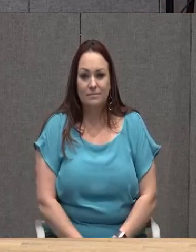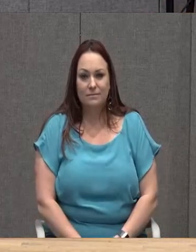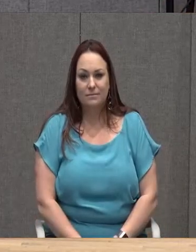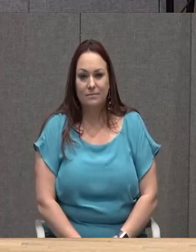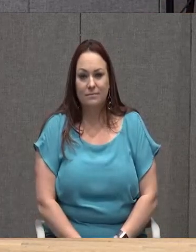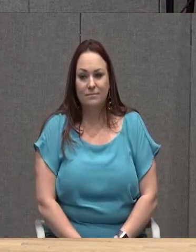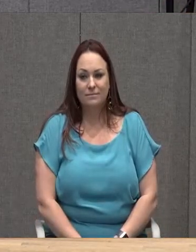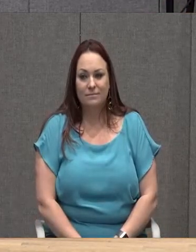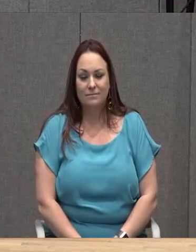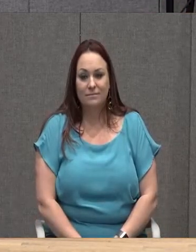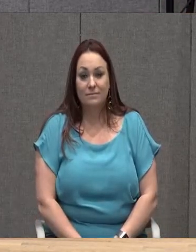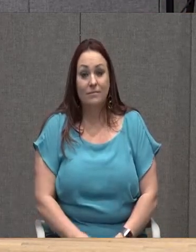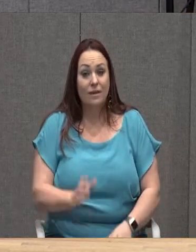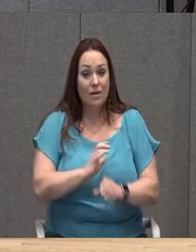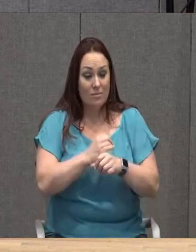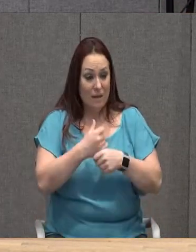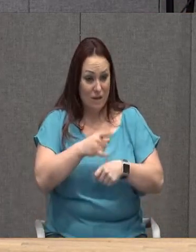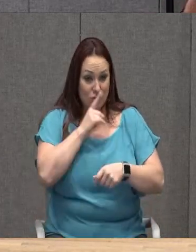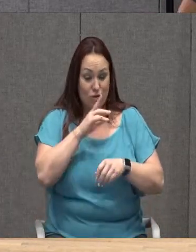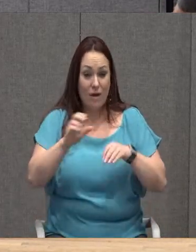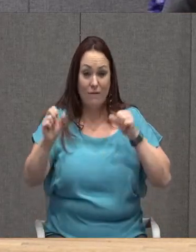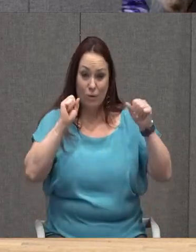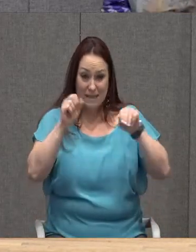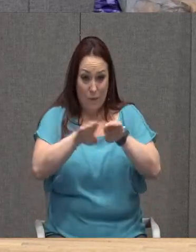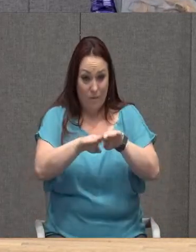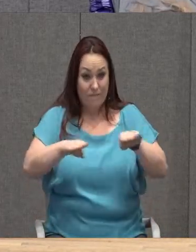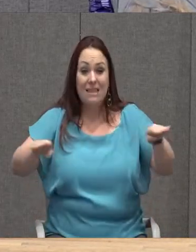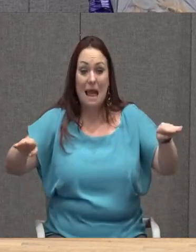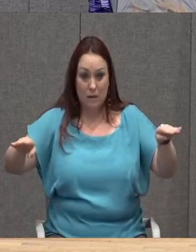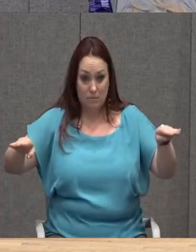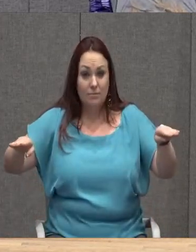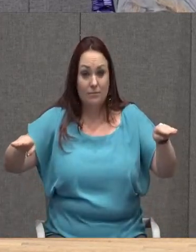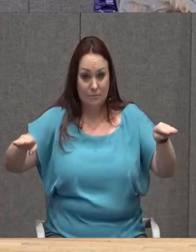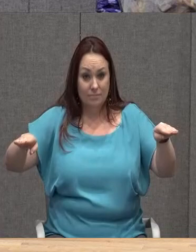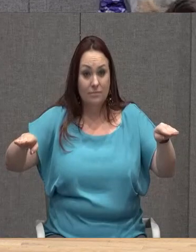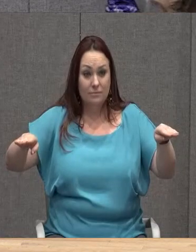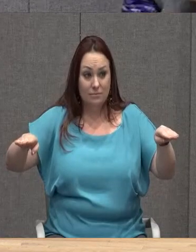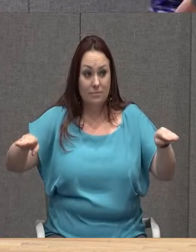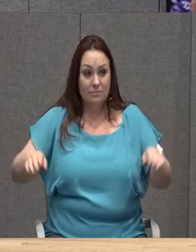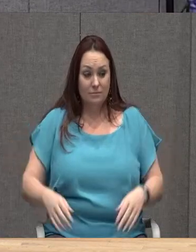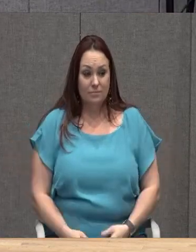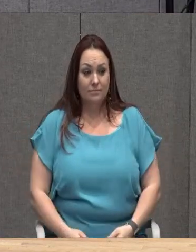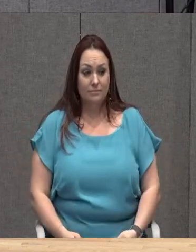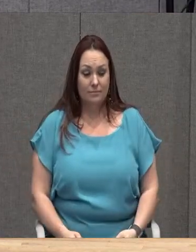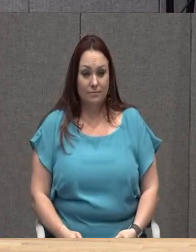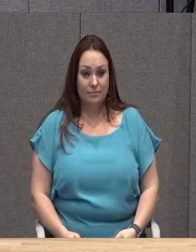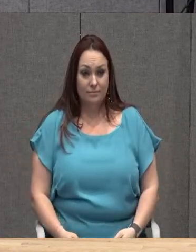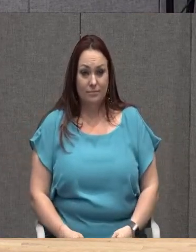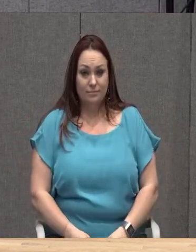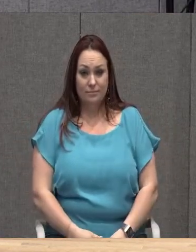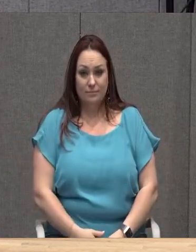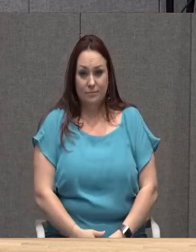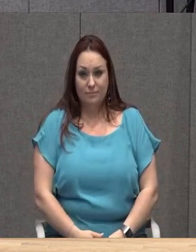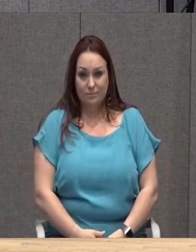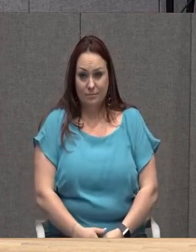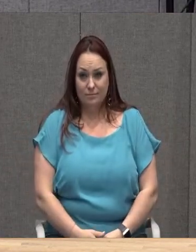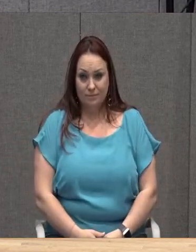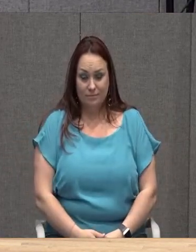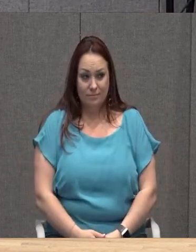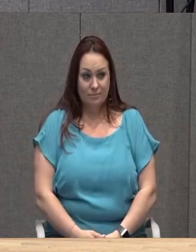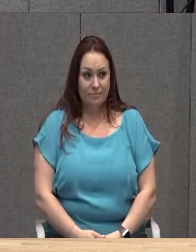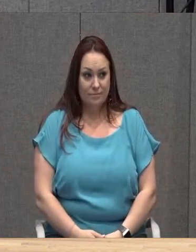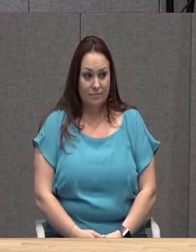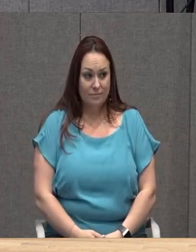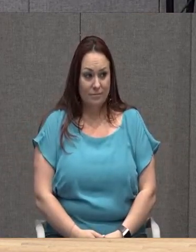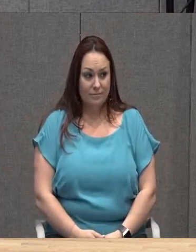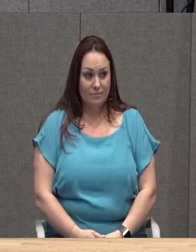So make sure you're going to lay your towel flat on the floor. Y luego vamos a poner nuestros pies